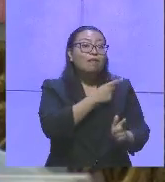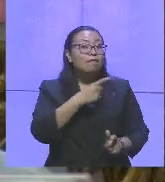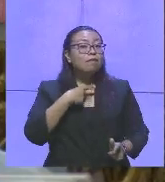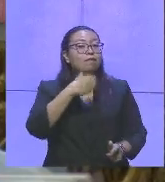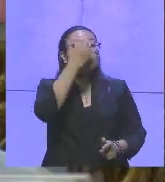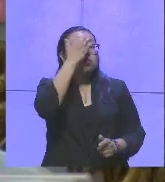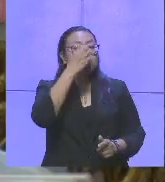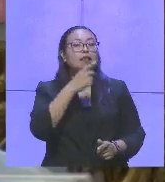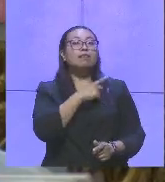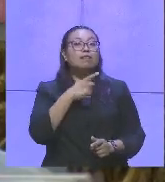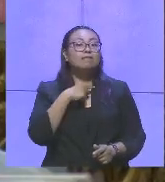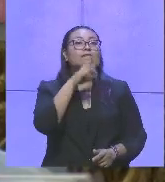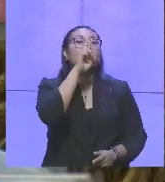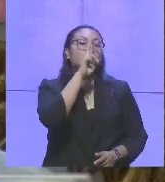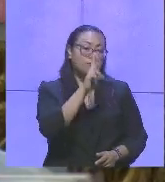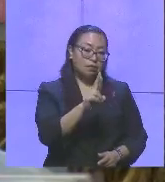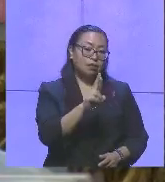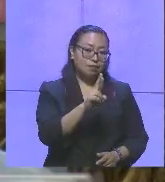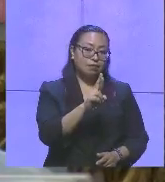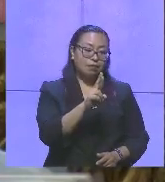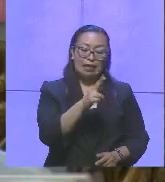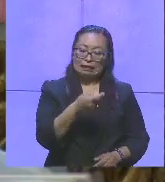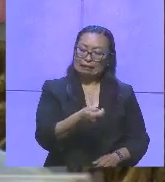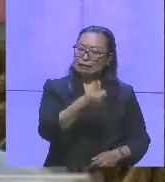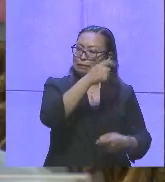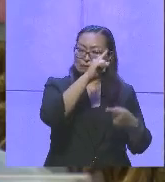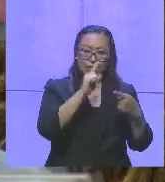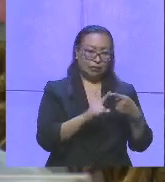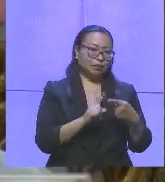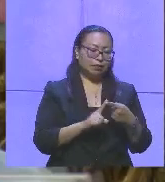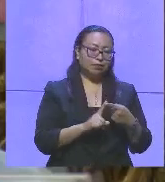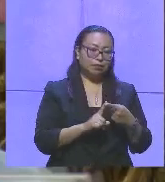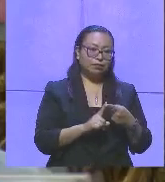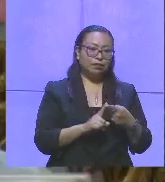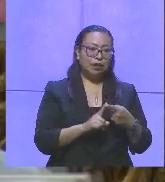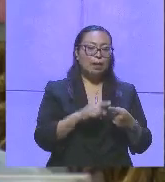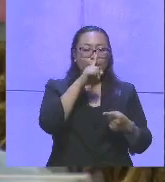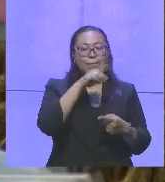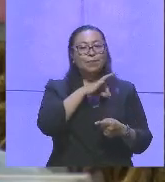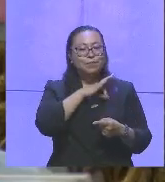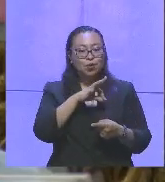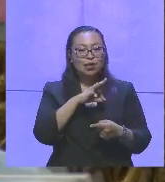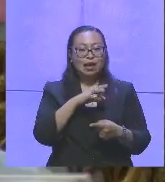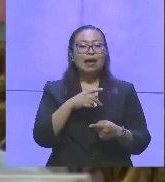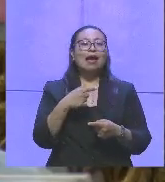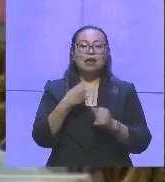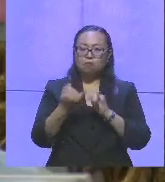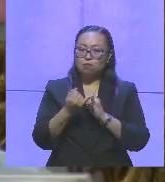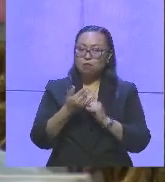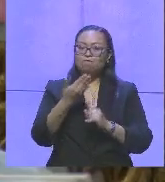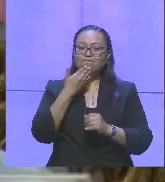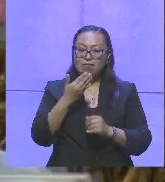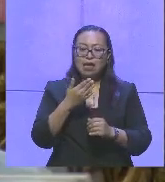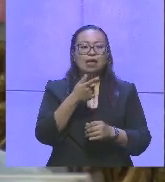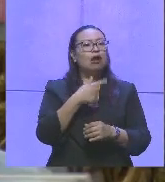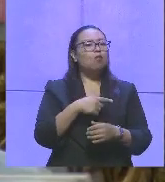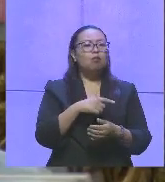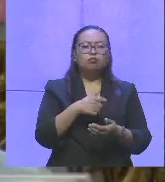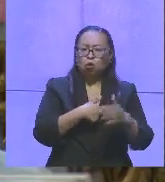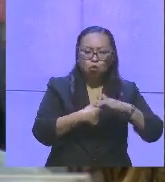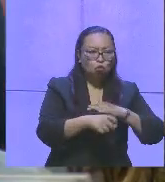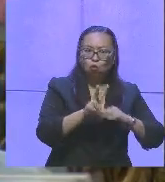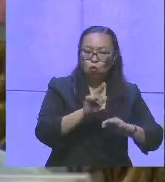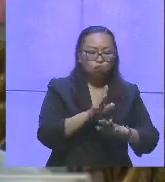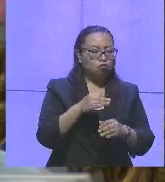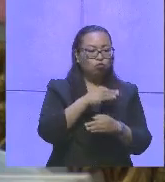tienen que respetar de primera mano para poder estar en el ámbito de la legalidad. Por otro lado,